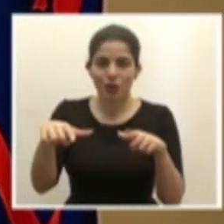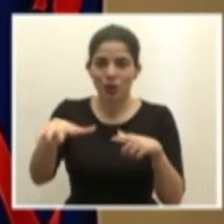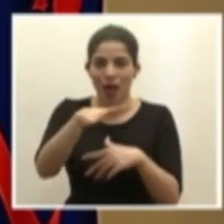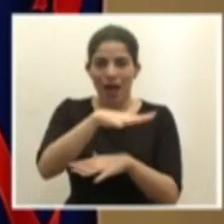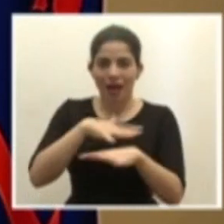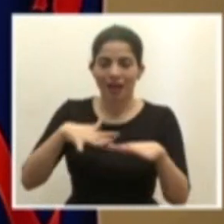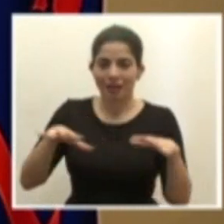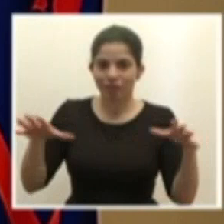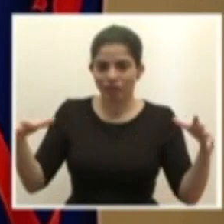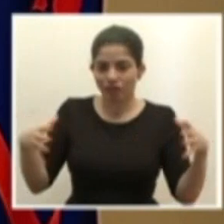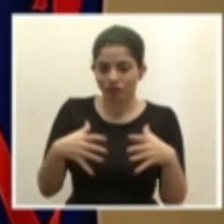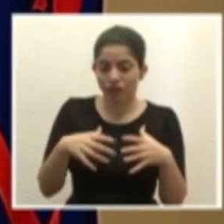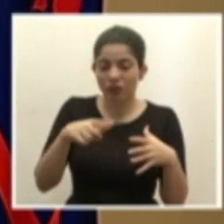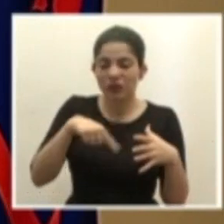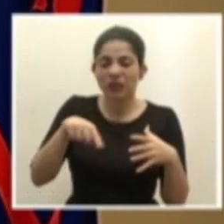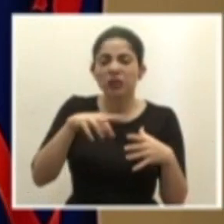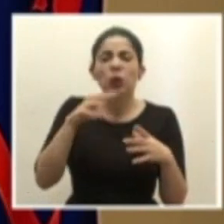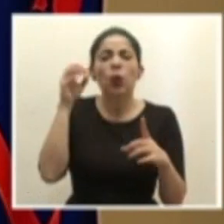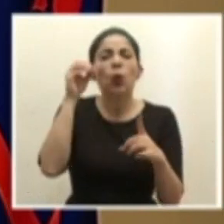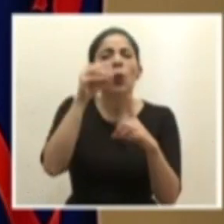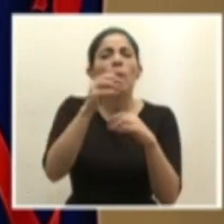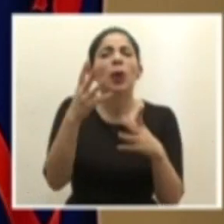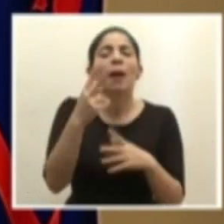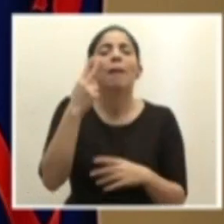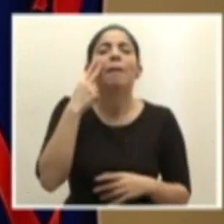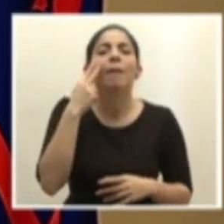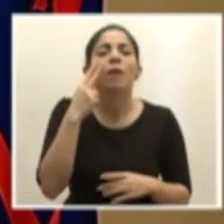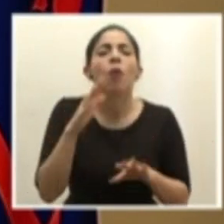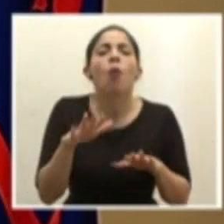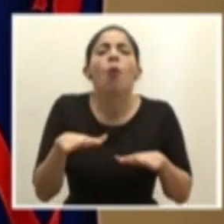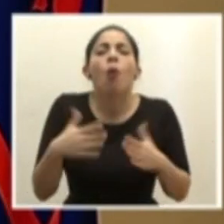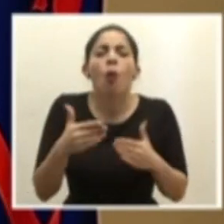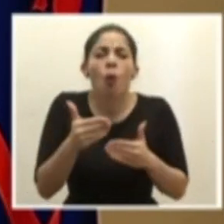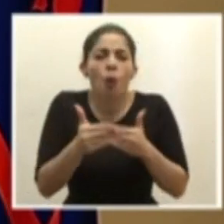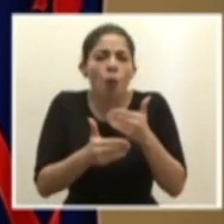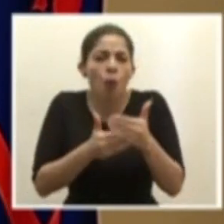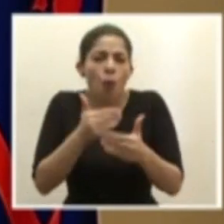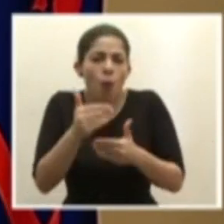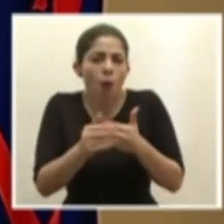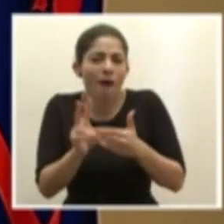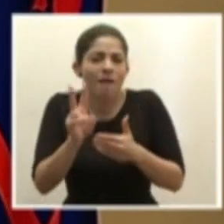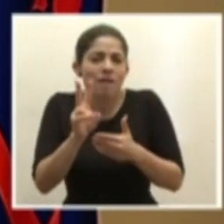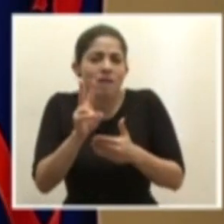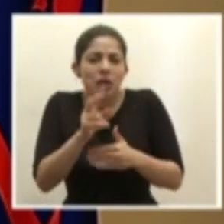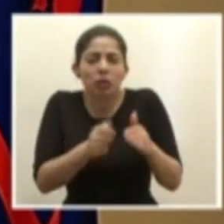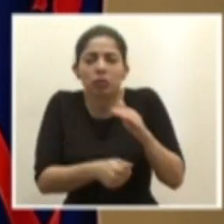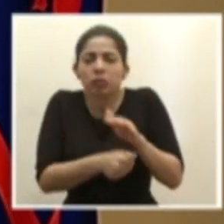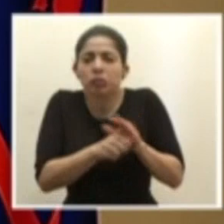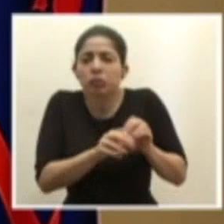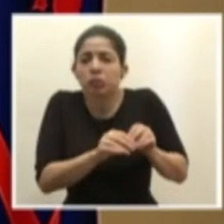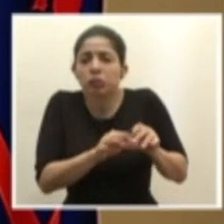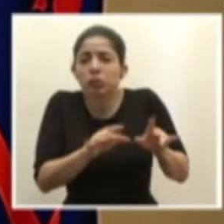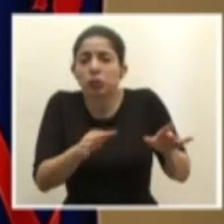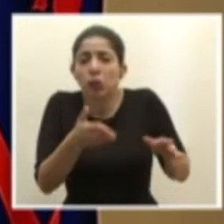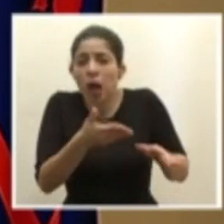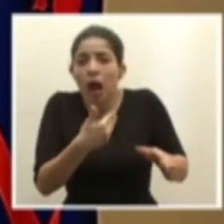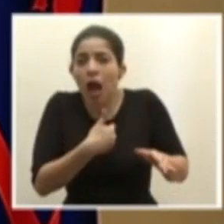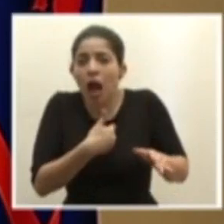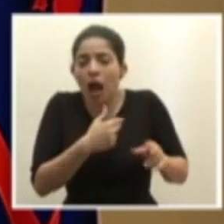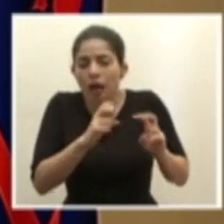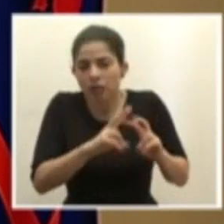Y queremos con esto ver cómo está la transmisión silenciosa en esta comunidad.